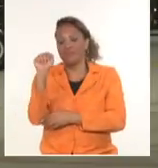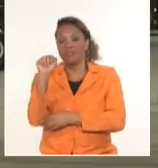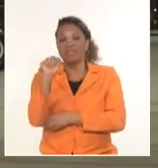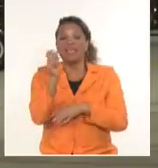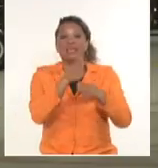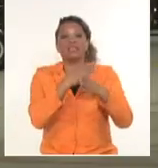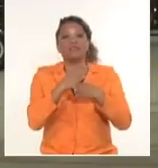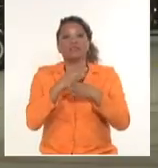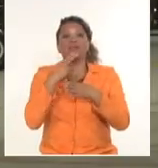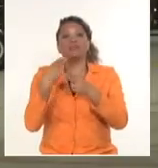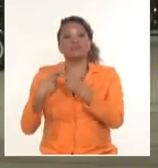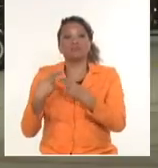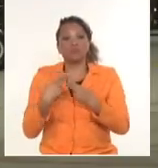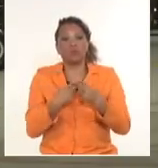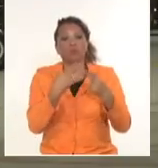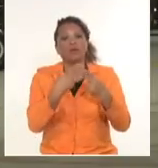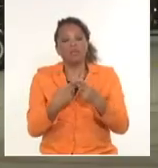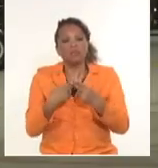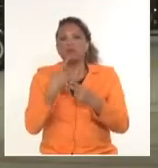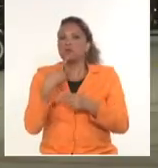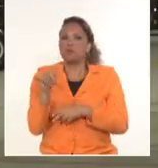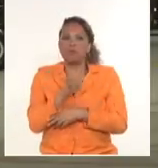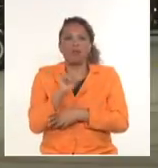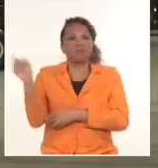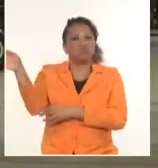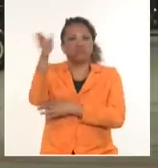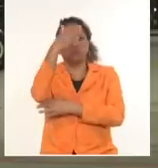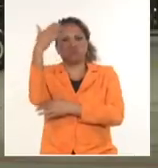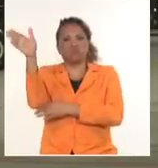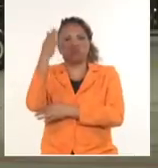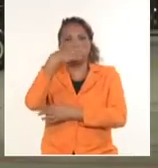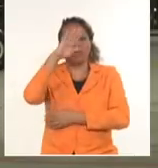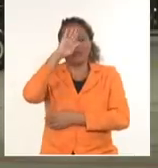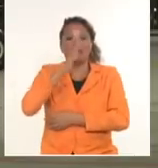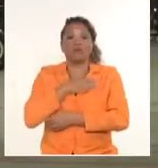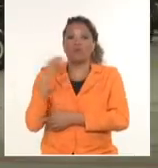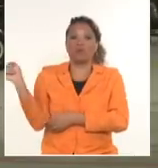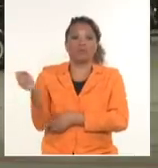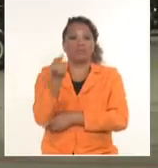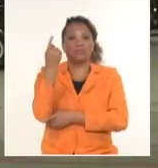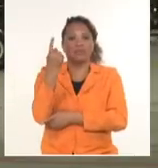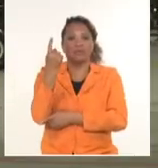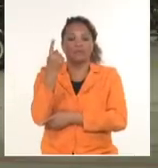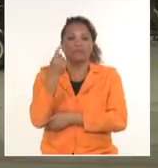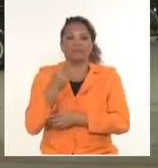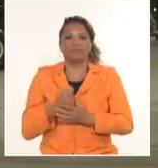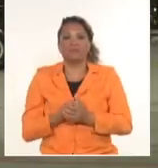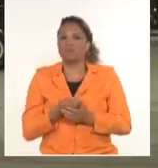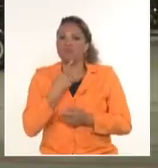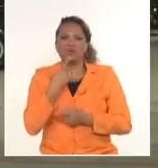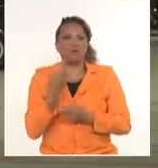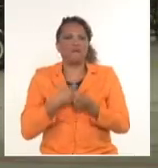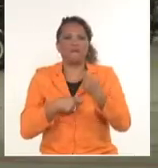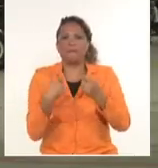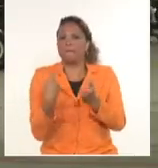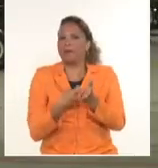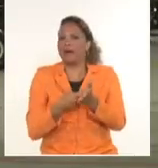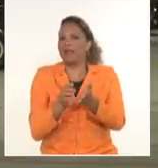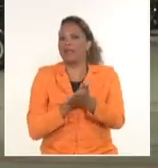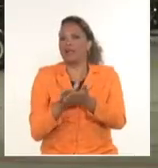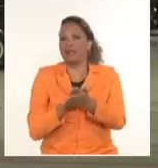distintas justas han enarbolado la bandera cubana en primer lugar sin mercantilismo. Eso hay que